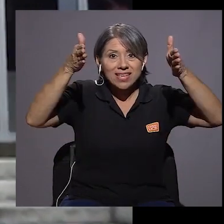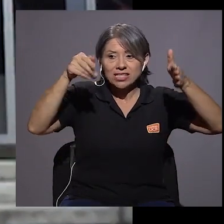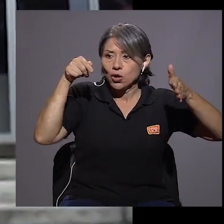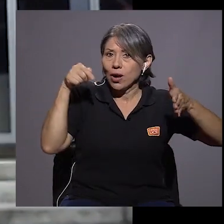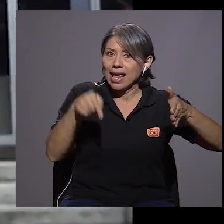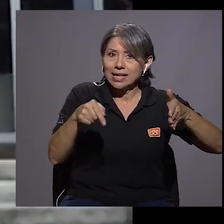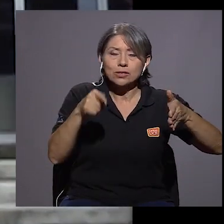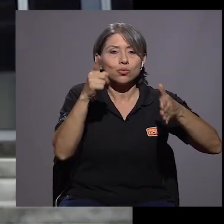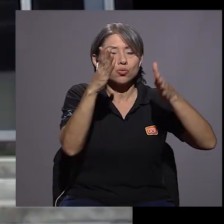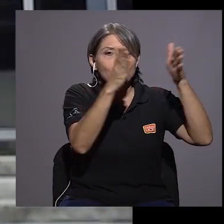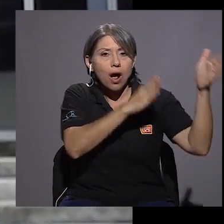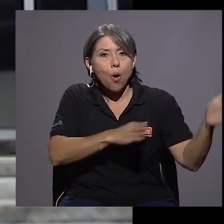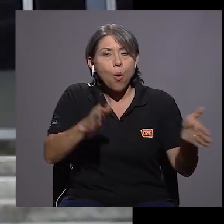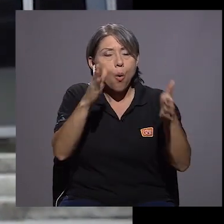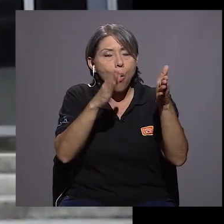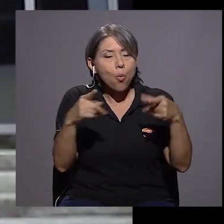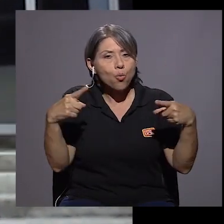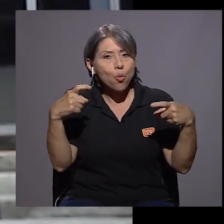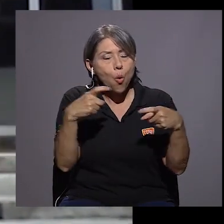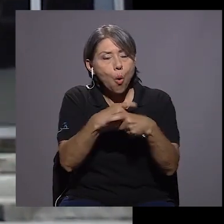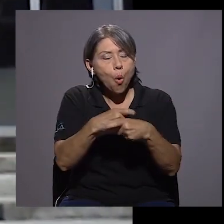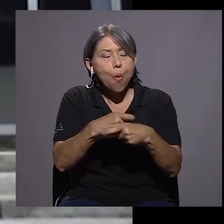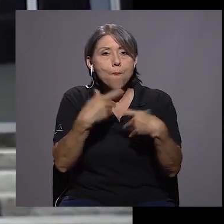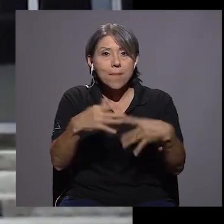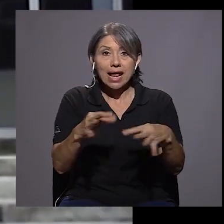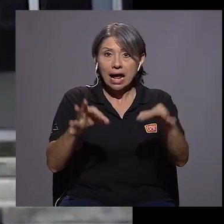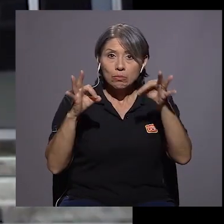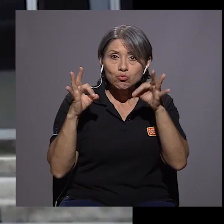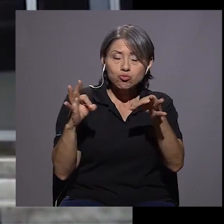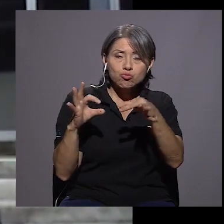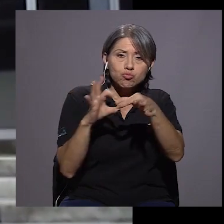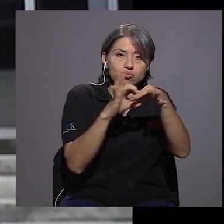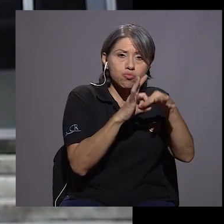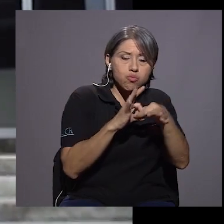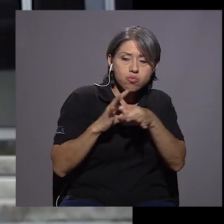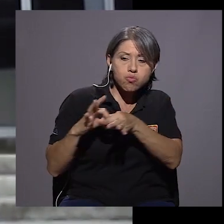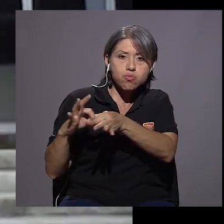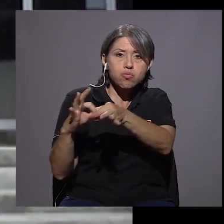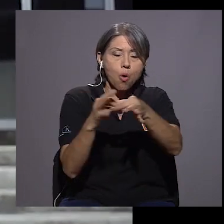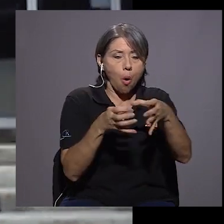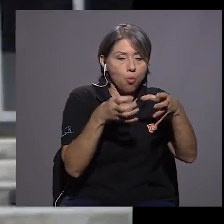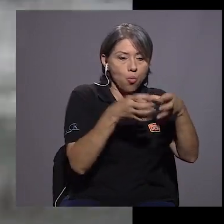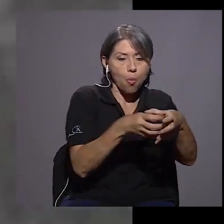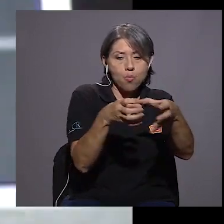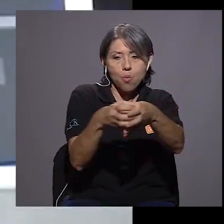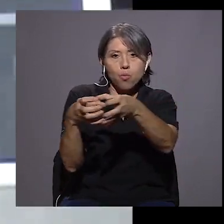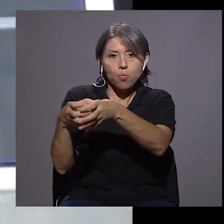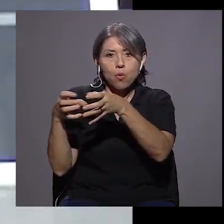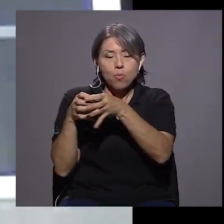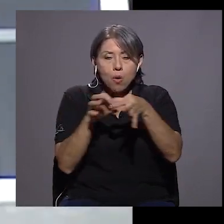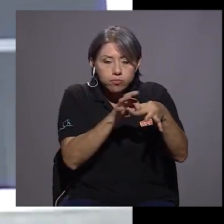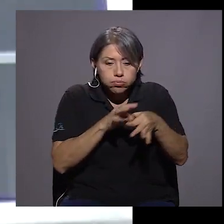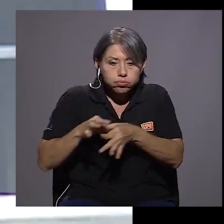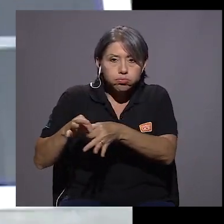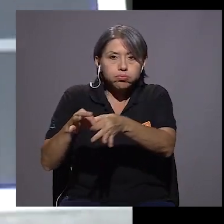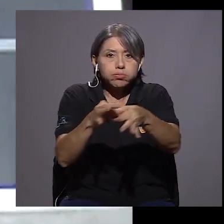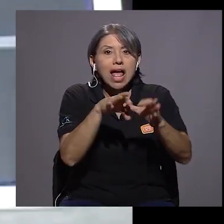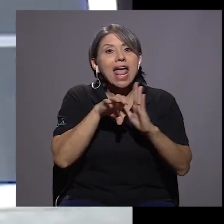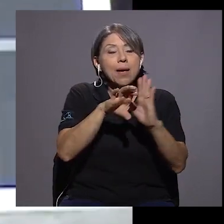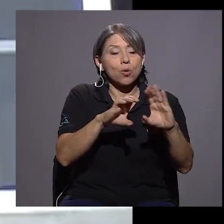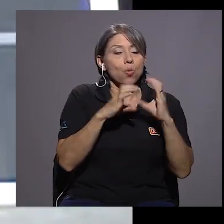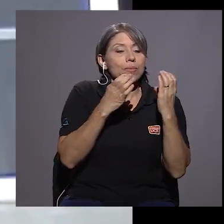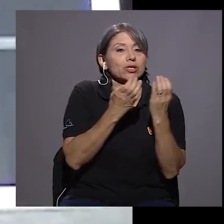una organización sumamente compleja, sumamente coordinada por distintas comisiones, como la Comisión